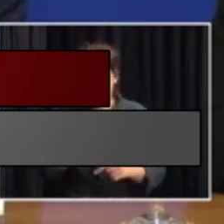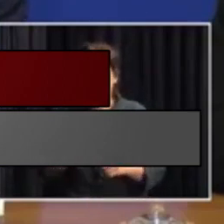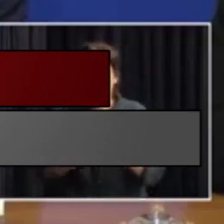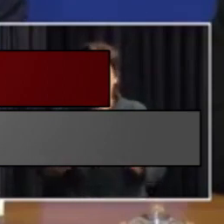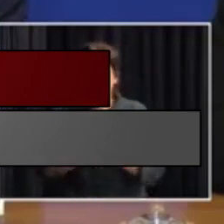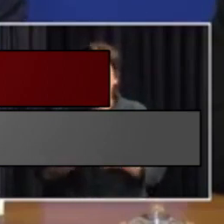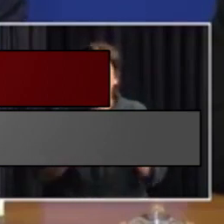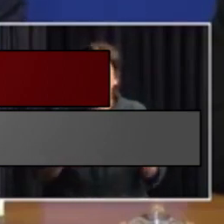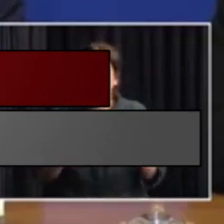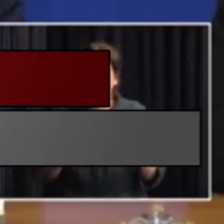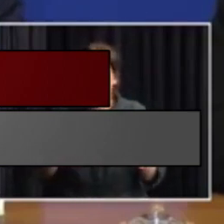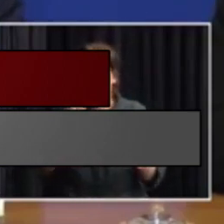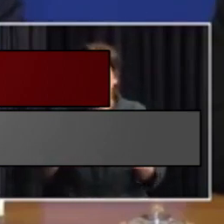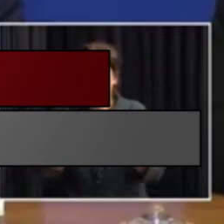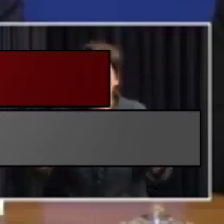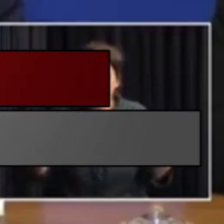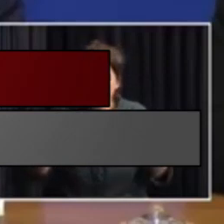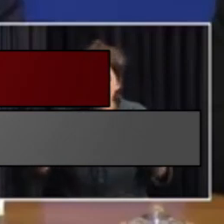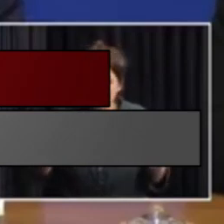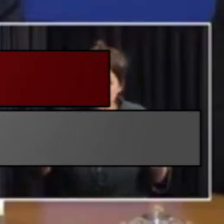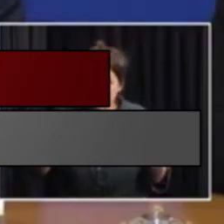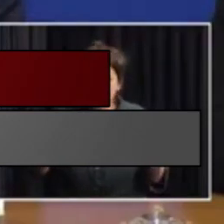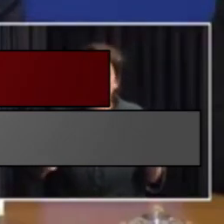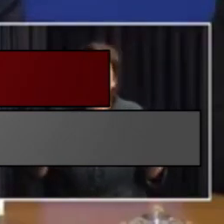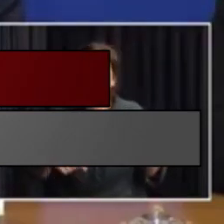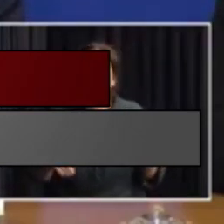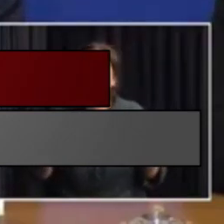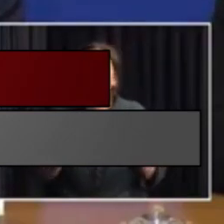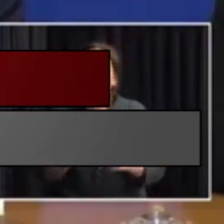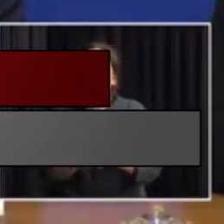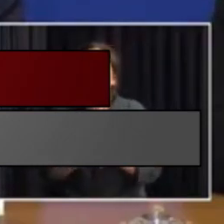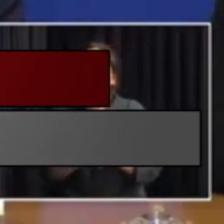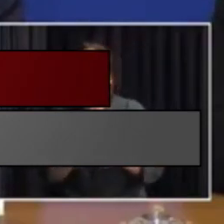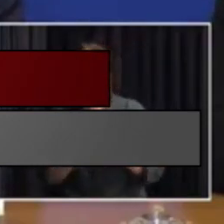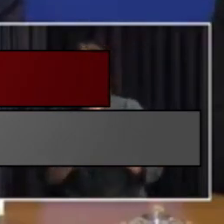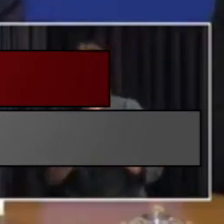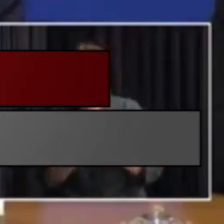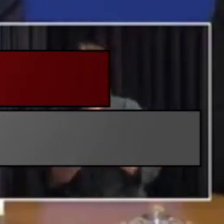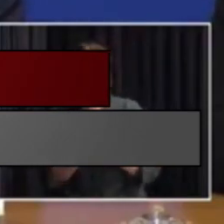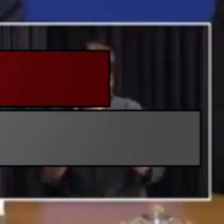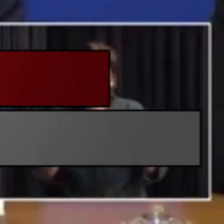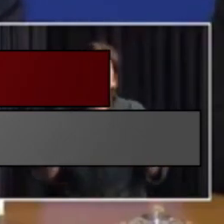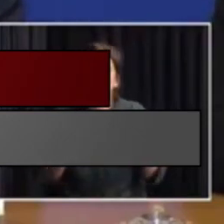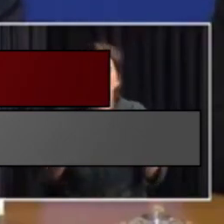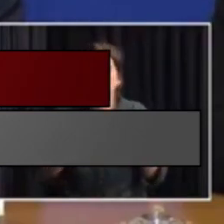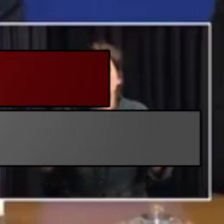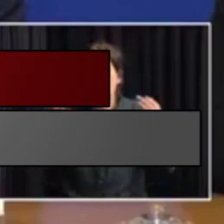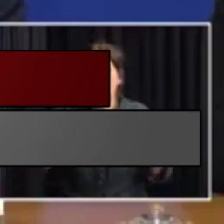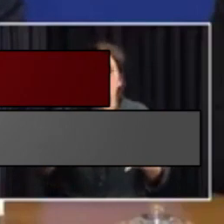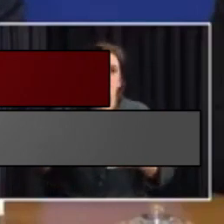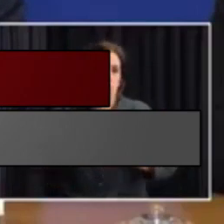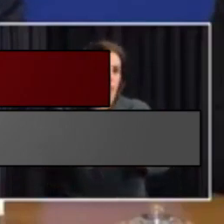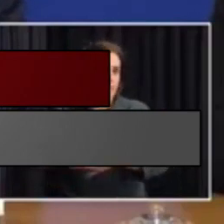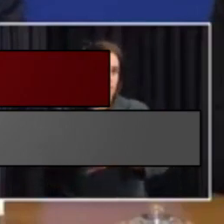COVID-19 y hayan pasado 14 días. Los controles están a cargo de un oficial de cumplimiento que tiene que tener la organización de